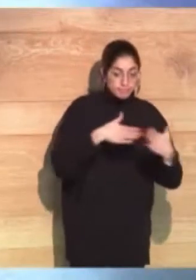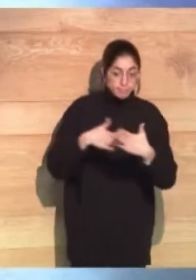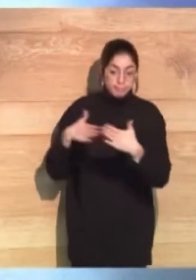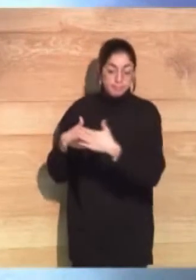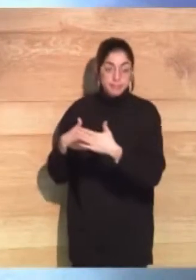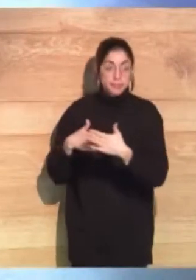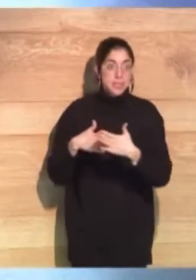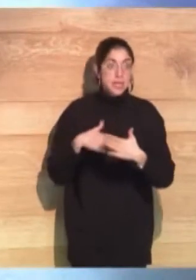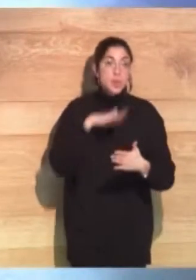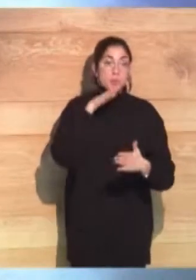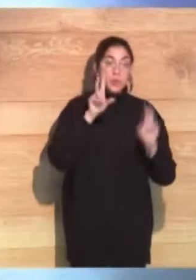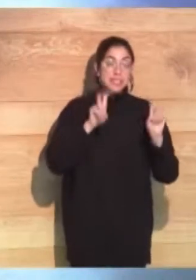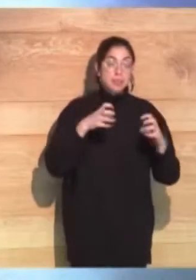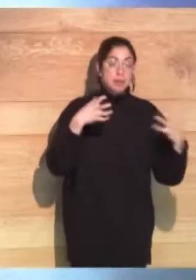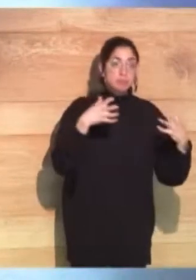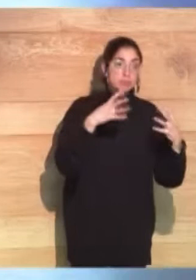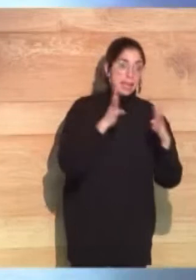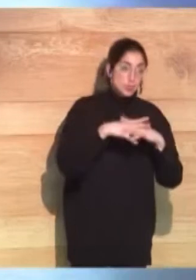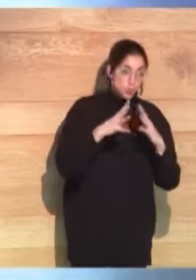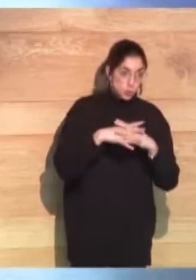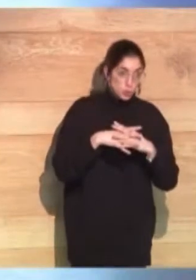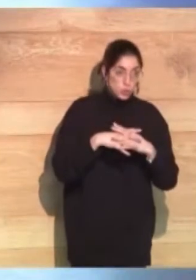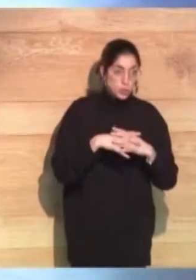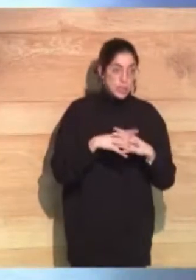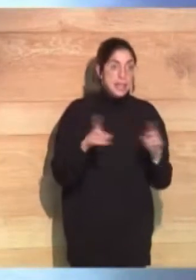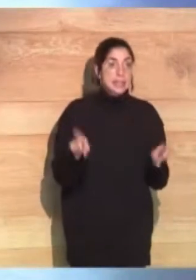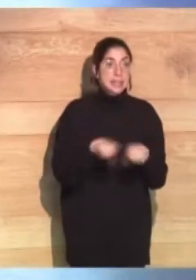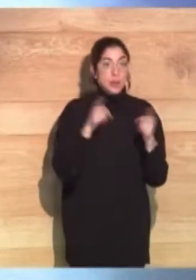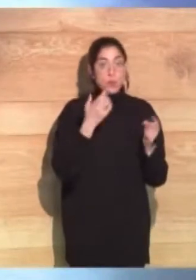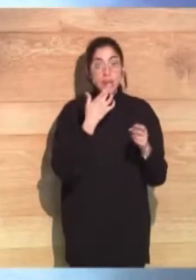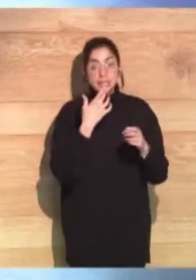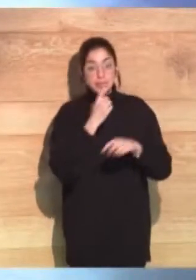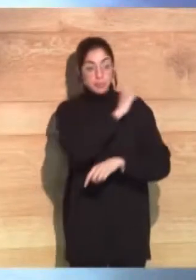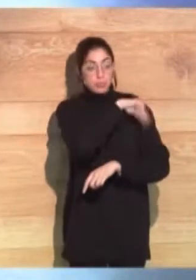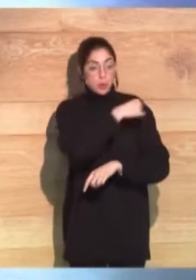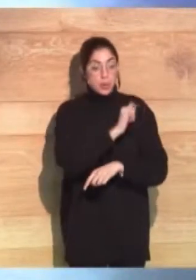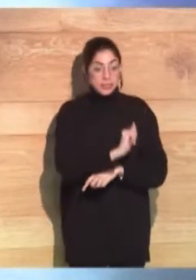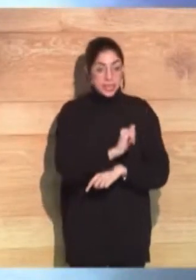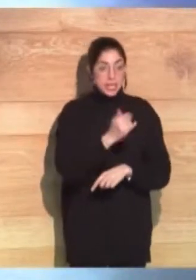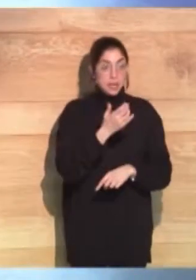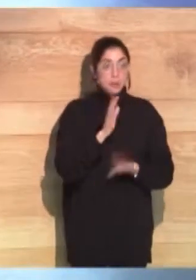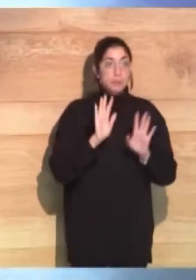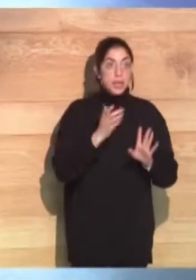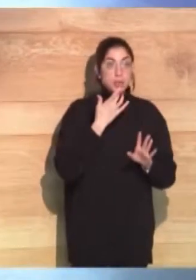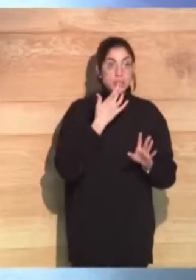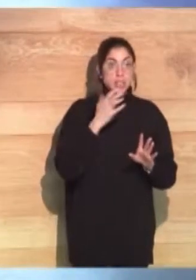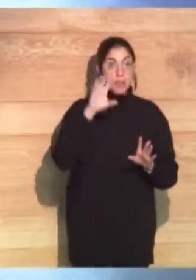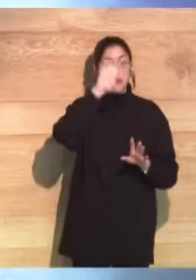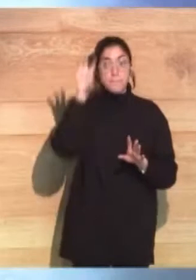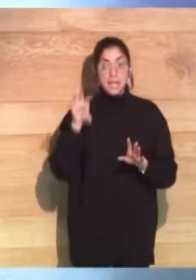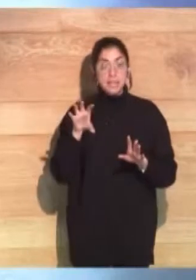infraestructuras. Incluso aunque hubiera suministros, para llevarlos a las zonas más remotas, en los